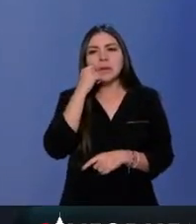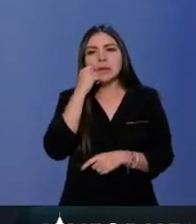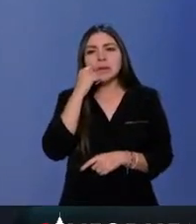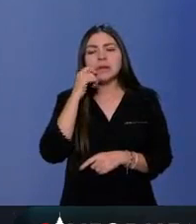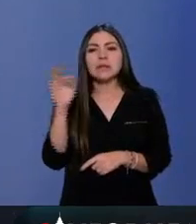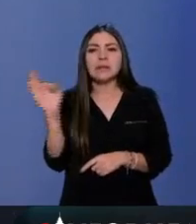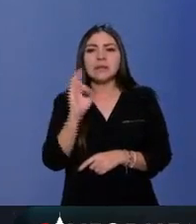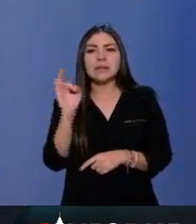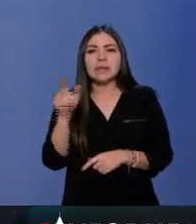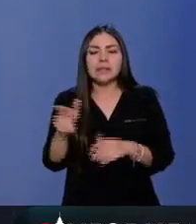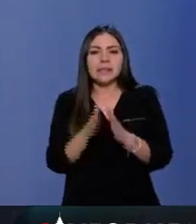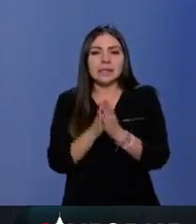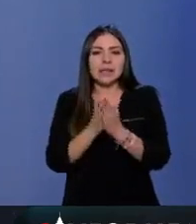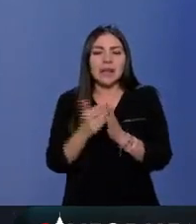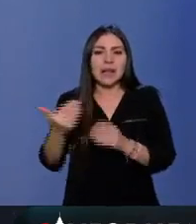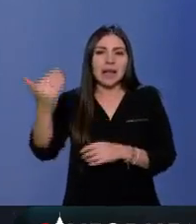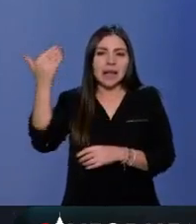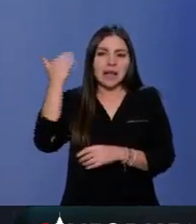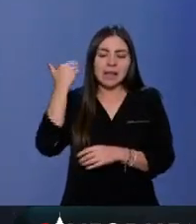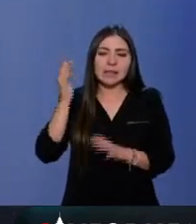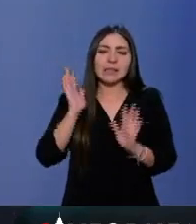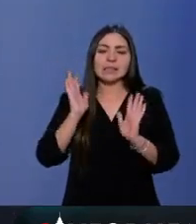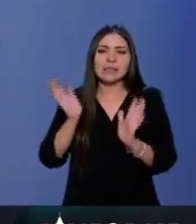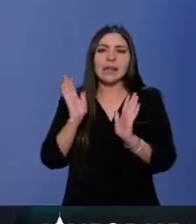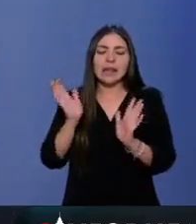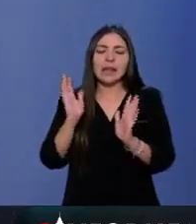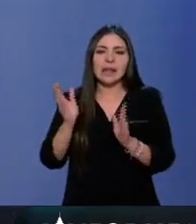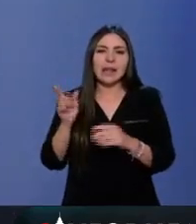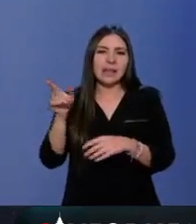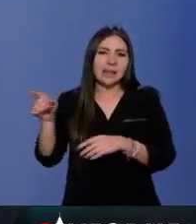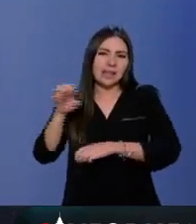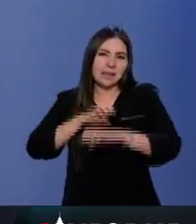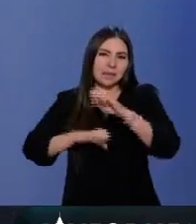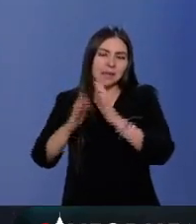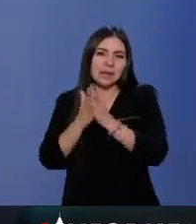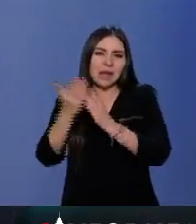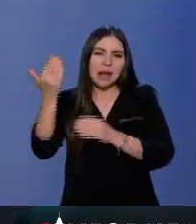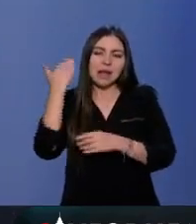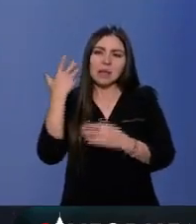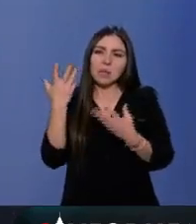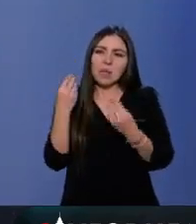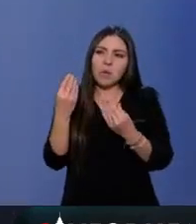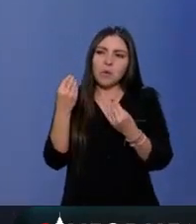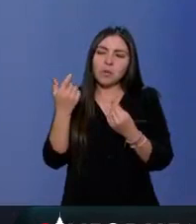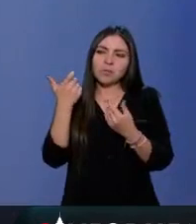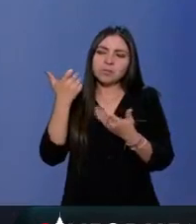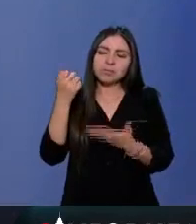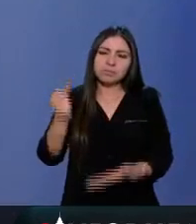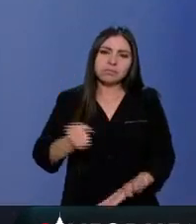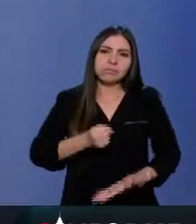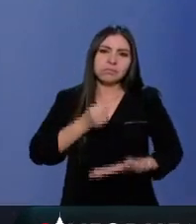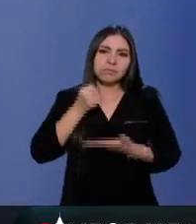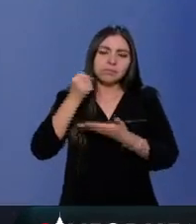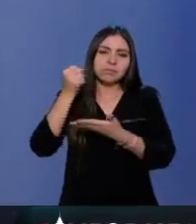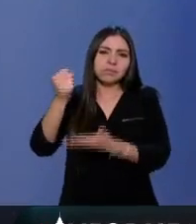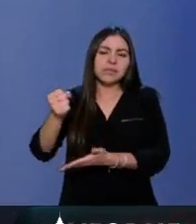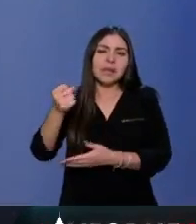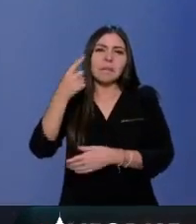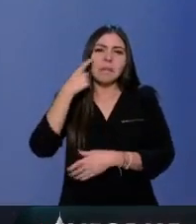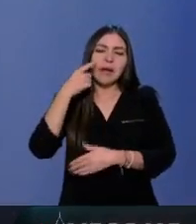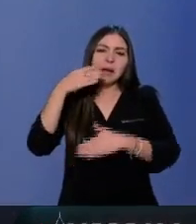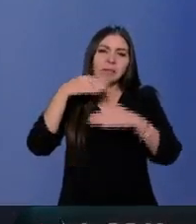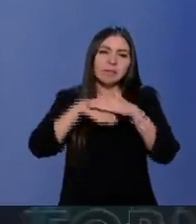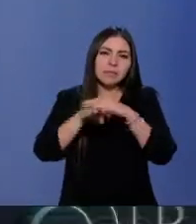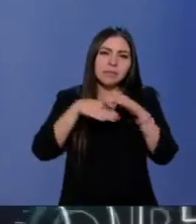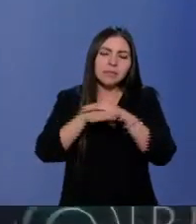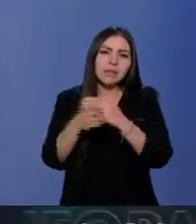la editorial ya había recibido o ya recibió una parte muy grande de todo lo que es la impresión, lo que son la